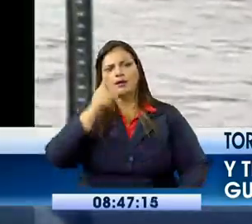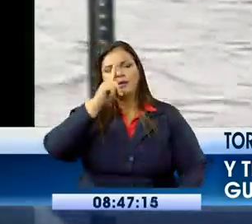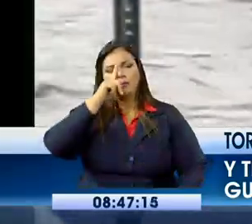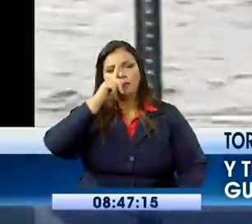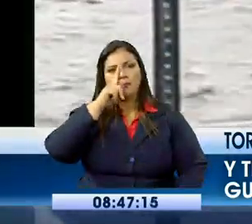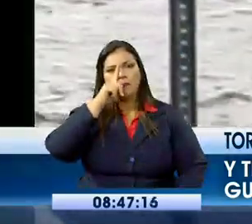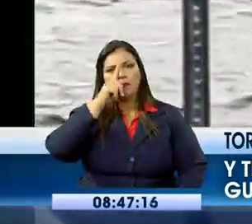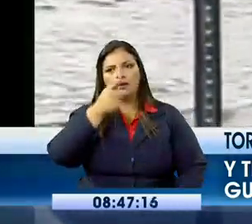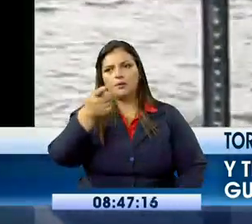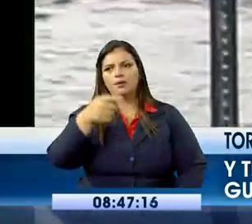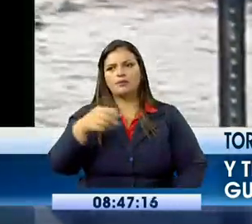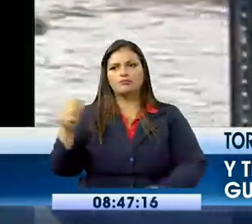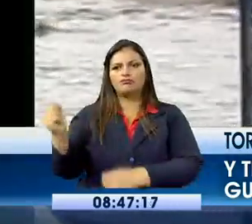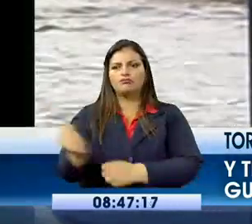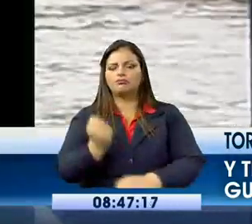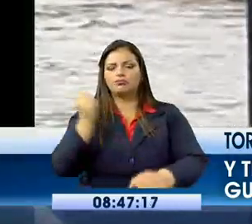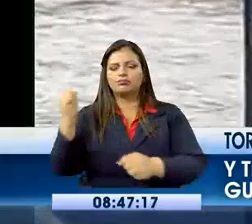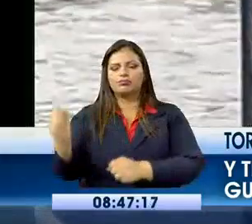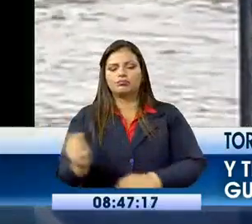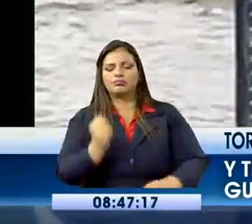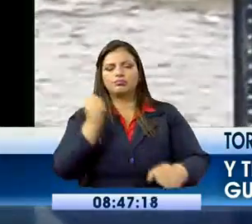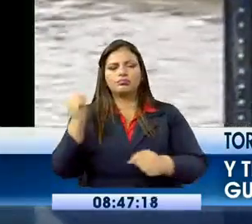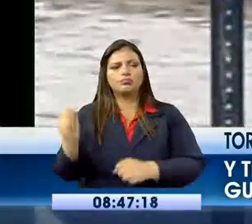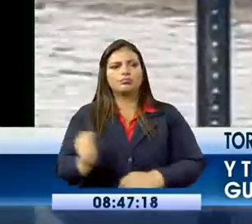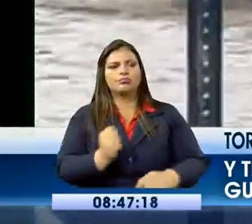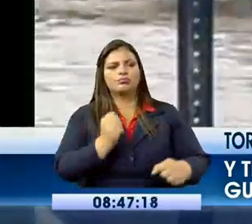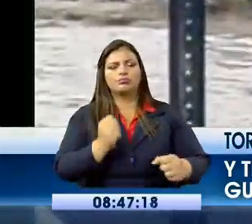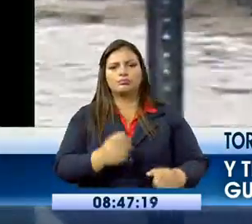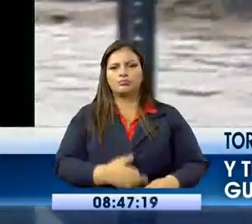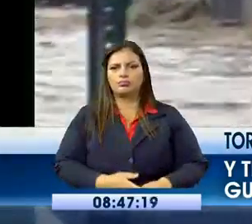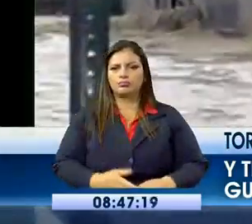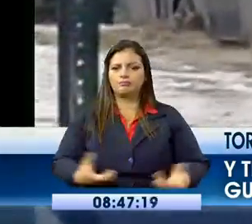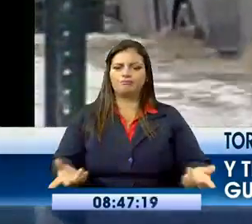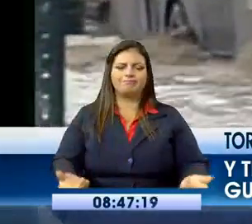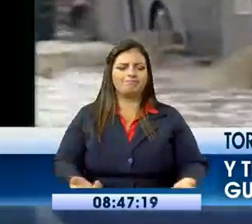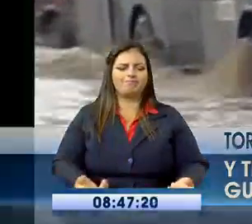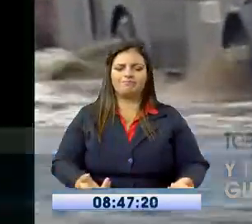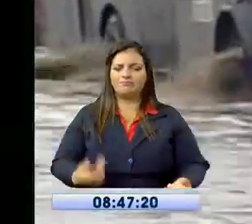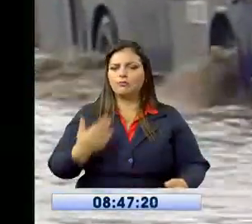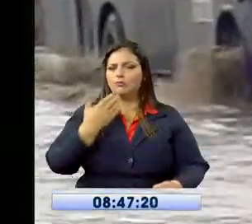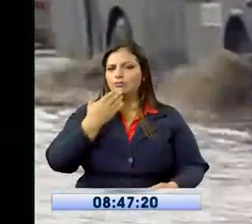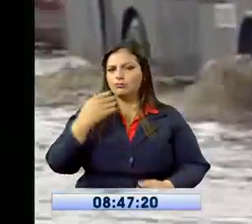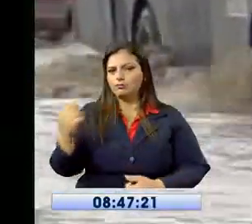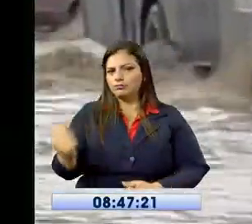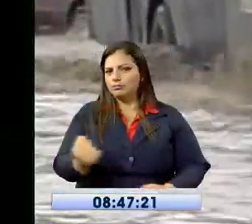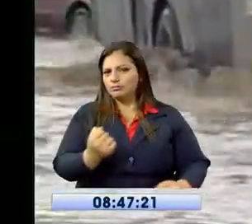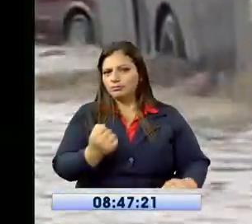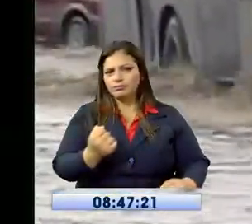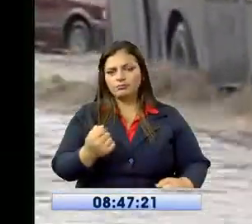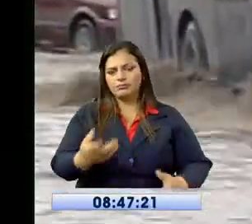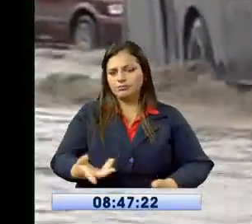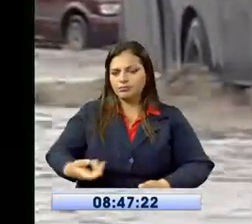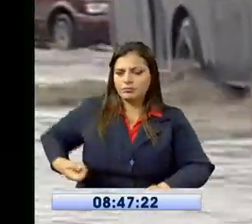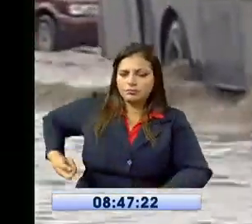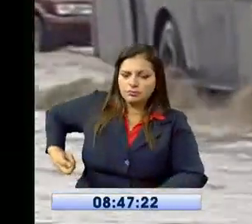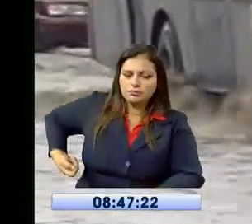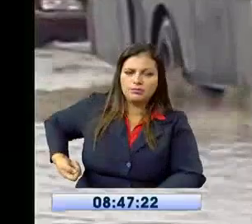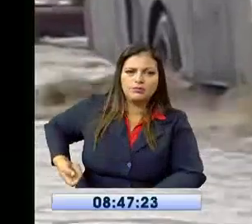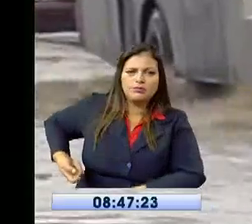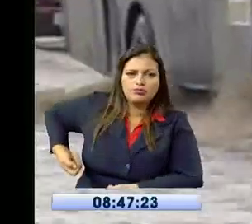porque hay restos, hay tierra, hay piedras. Hay que removerlo de otra manera, ese tipo de material. Y es así